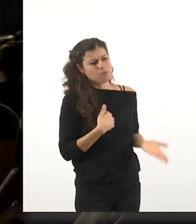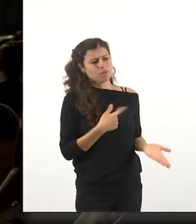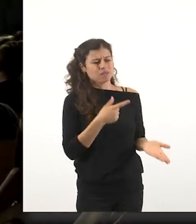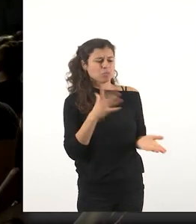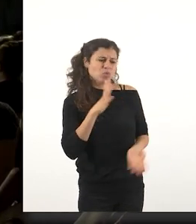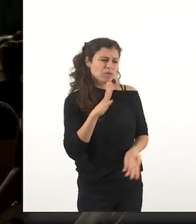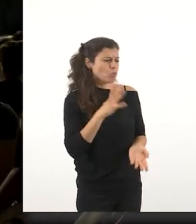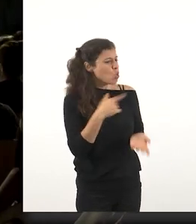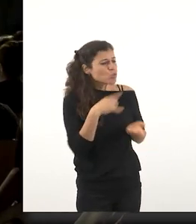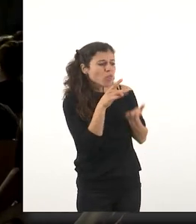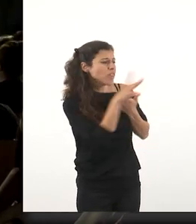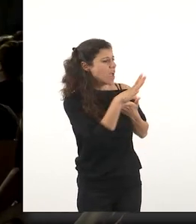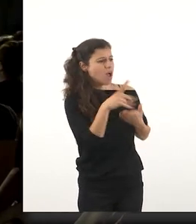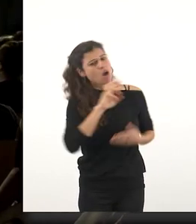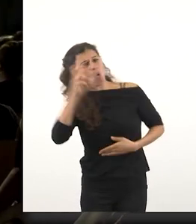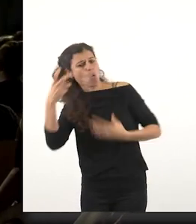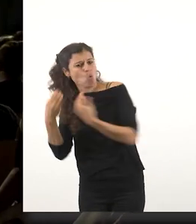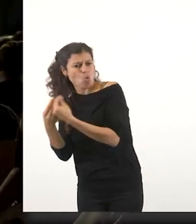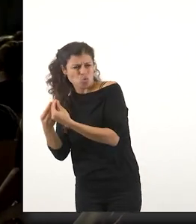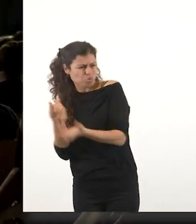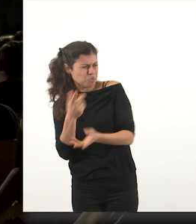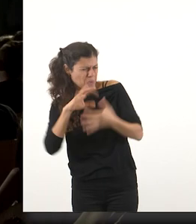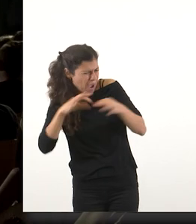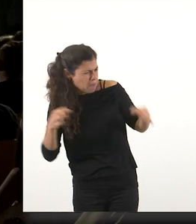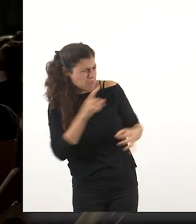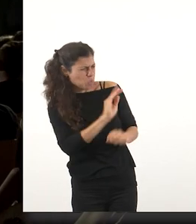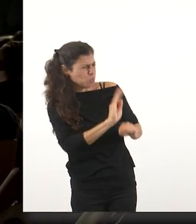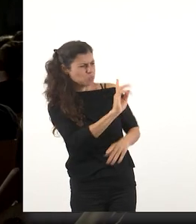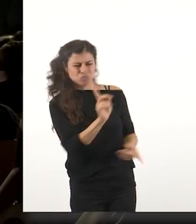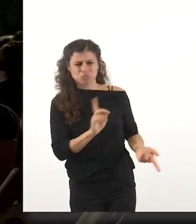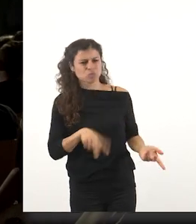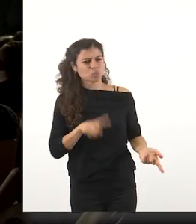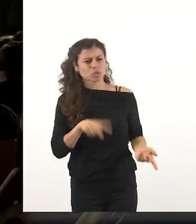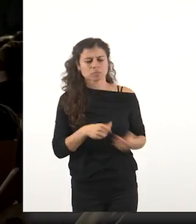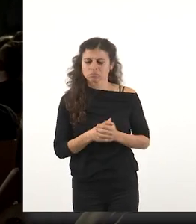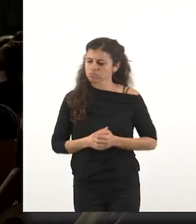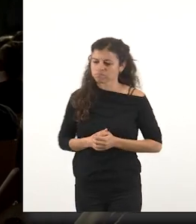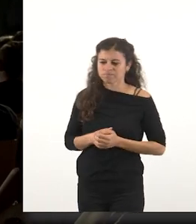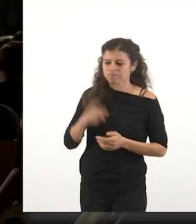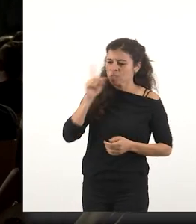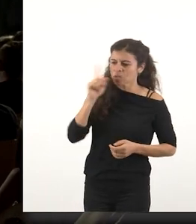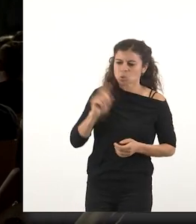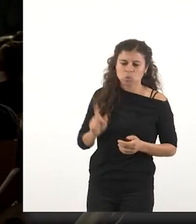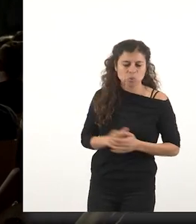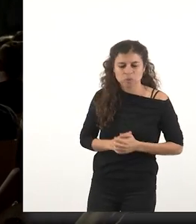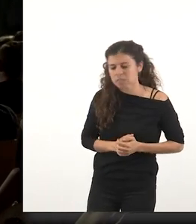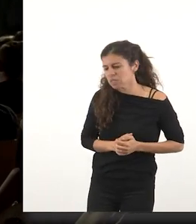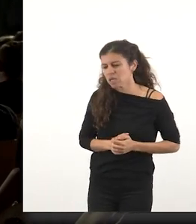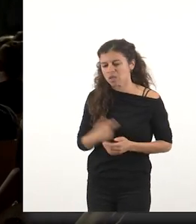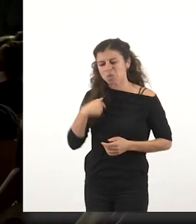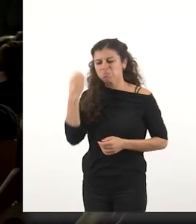Que yo nunca te voy a dejar por nadie. Y mucho menos por ninguno de tus colegas. La verdad es que yo no sé si mañana vendré, tía. Yo creo